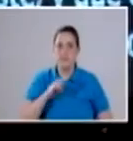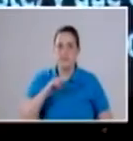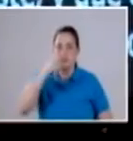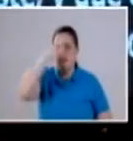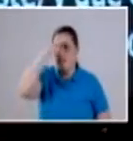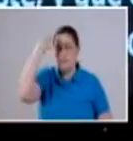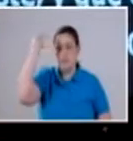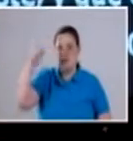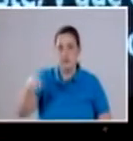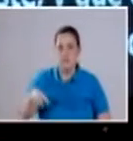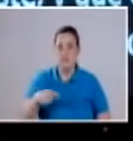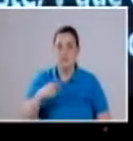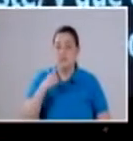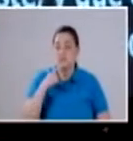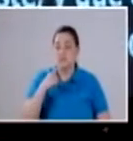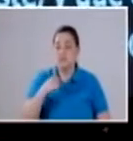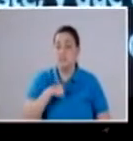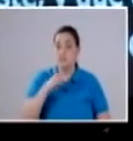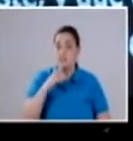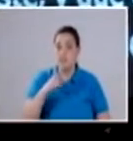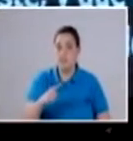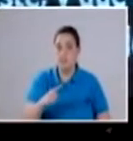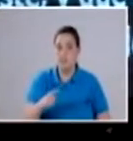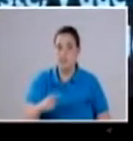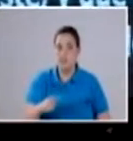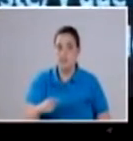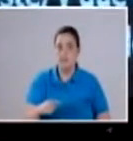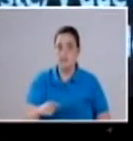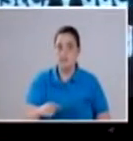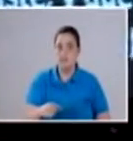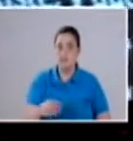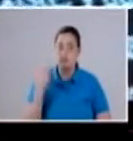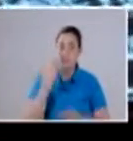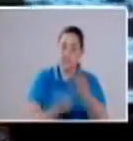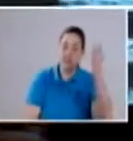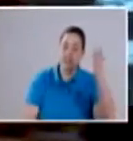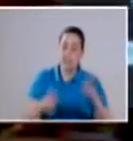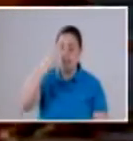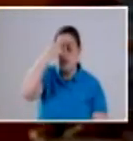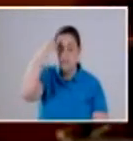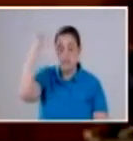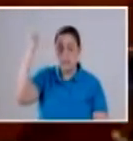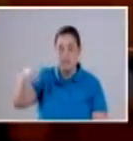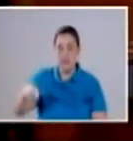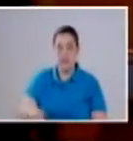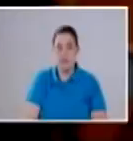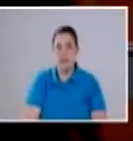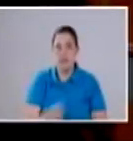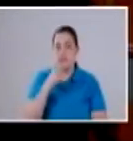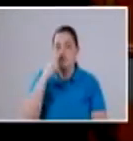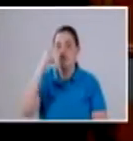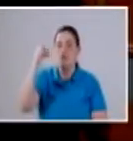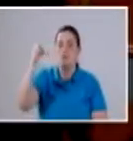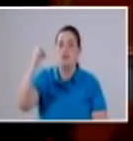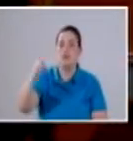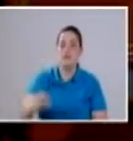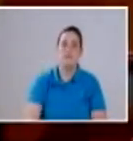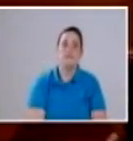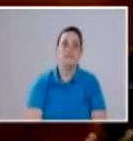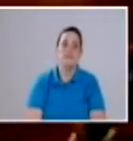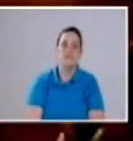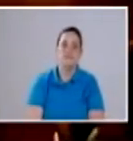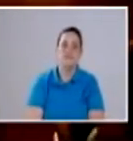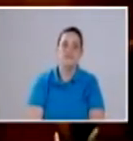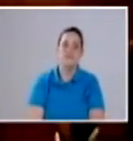no ir. Y yo dije, no voy a ir a trabajar. Y subí, casi a pie subí hasta donde tenía que trabajar. Y hermano, ¡ah,